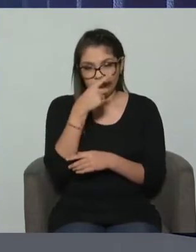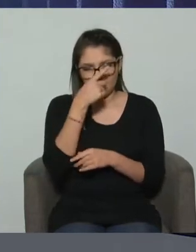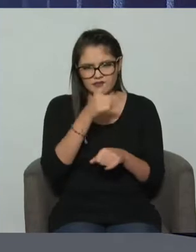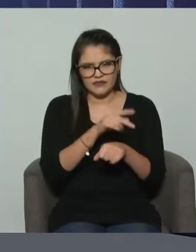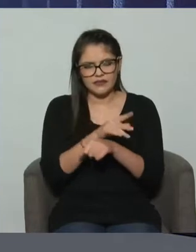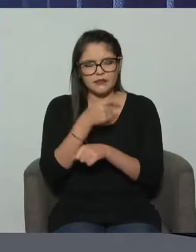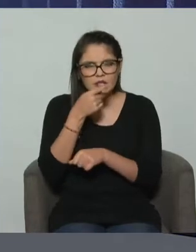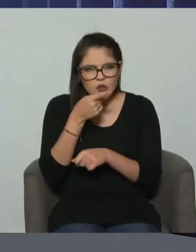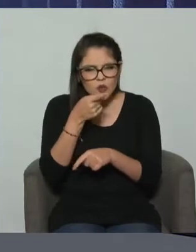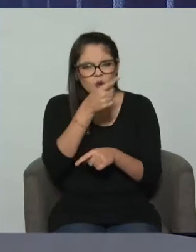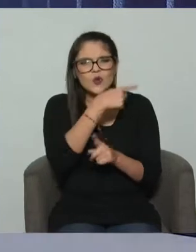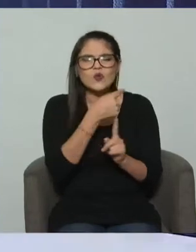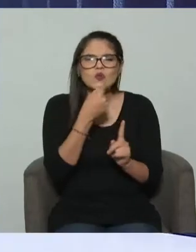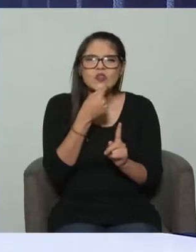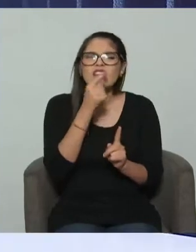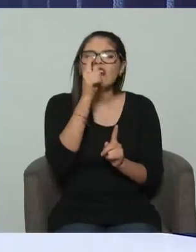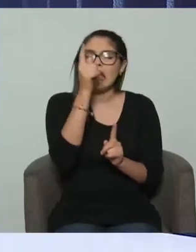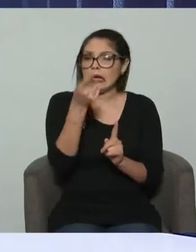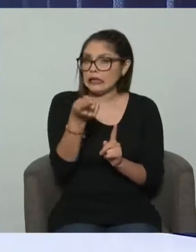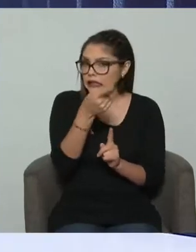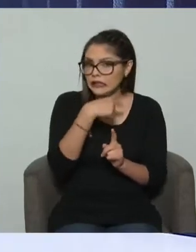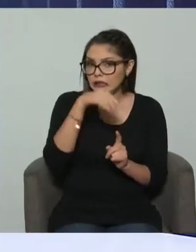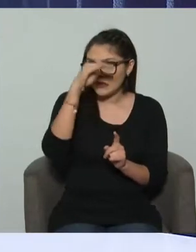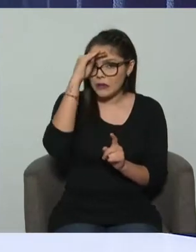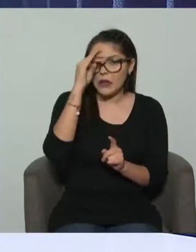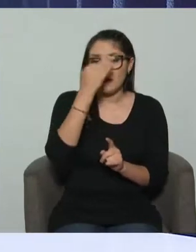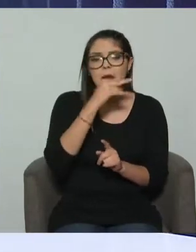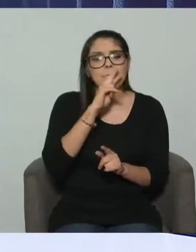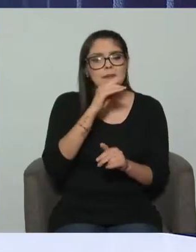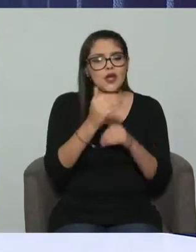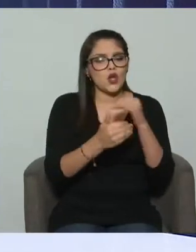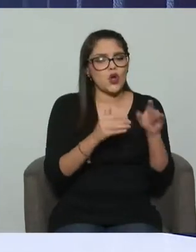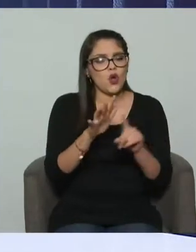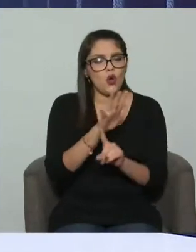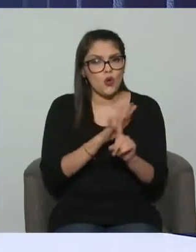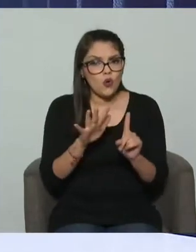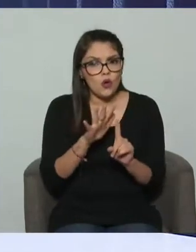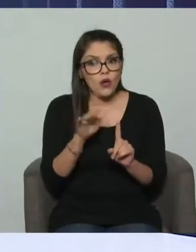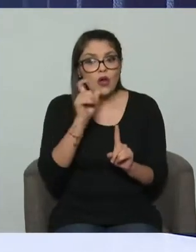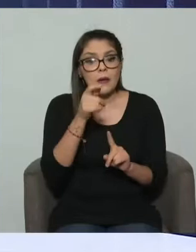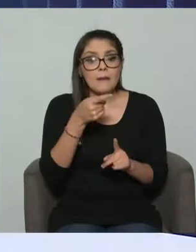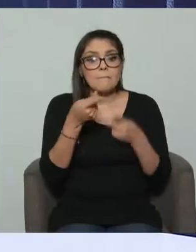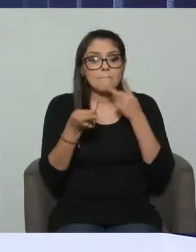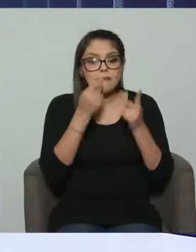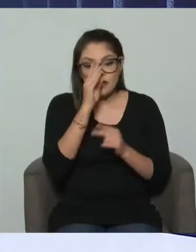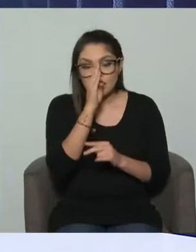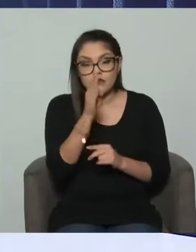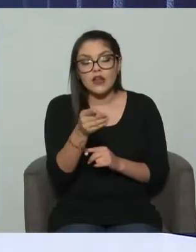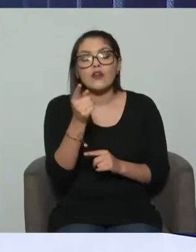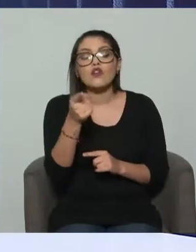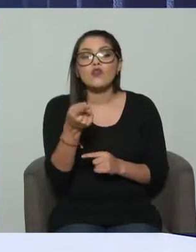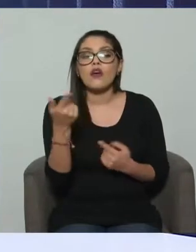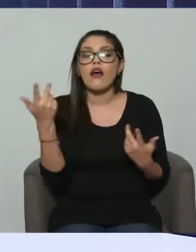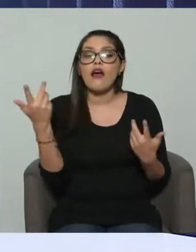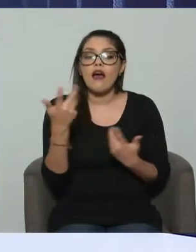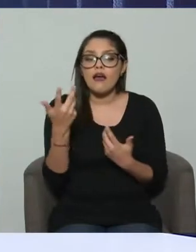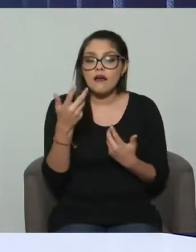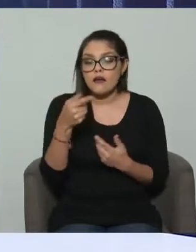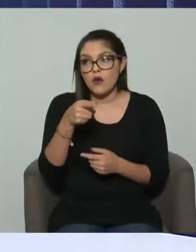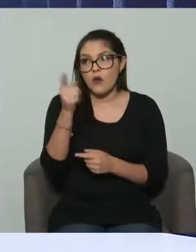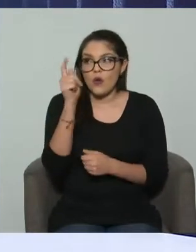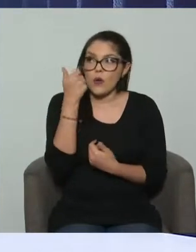niños qué harían para mejorar su colonia. Pero cuando se le pregunta a los niños de manera directa qué haría el país o qué